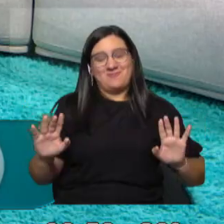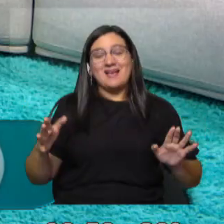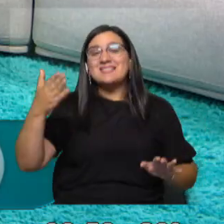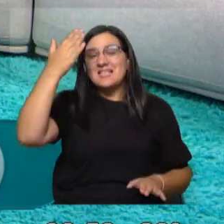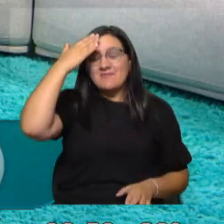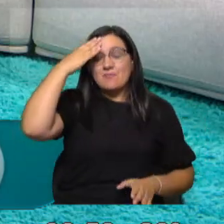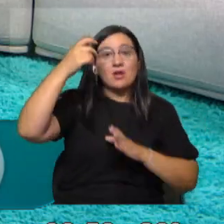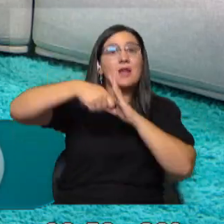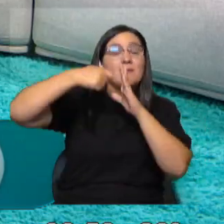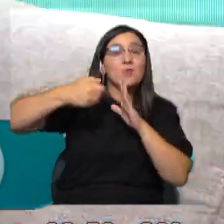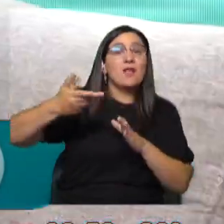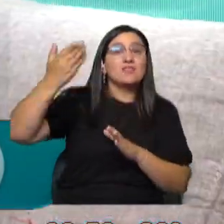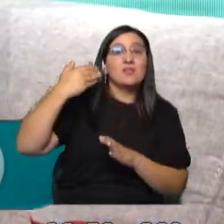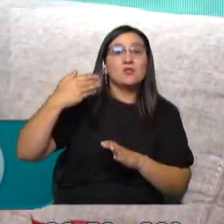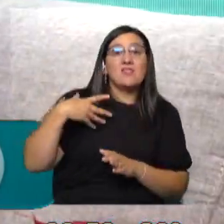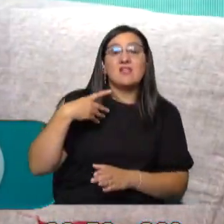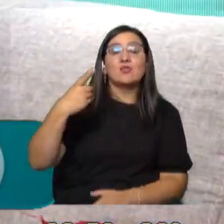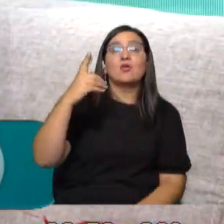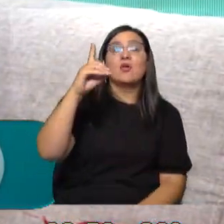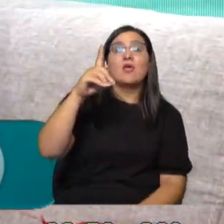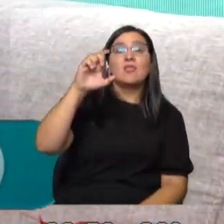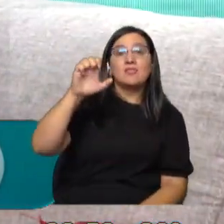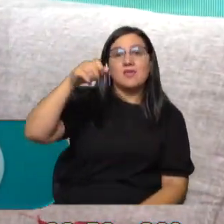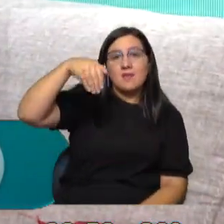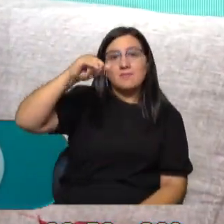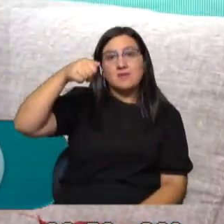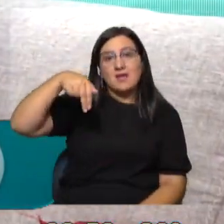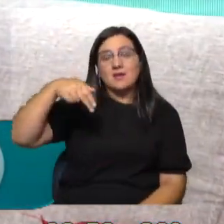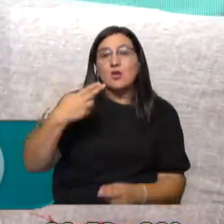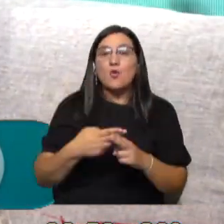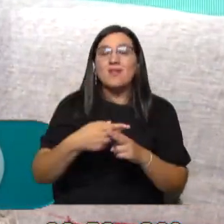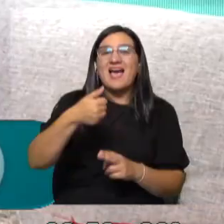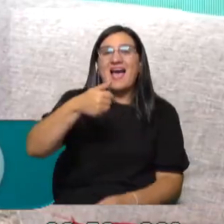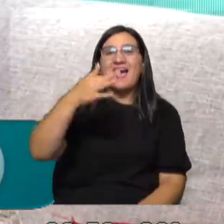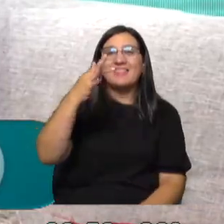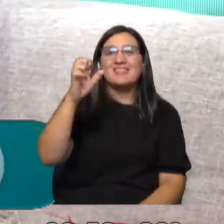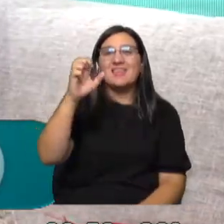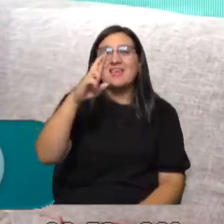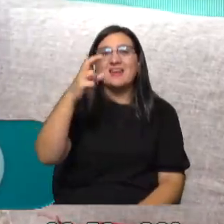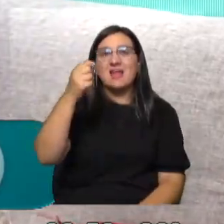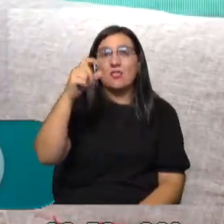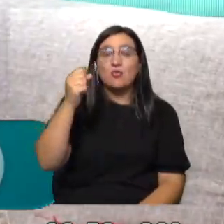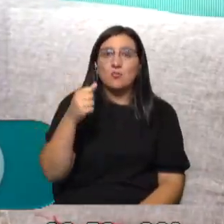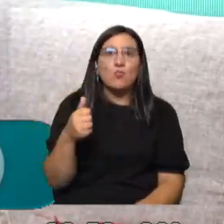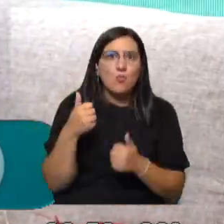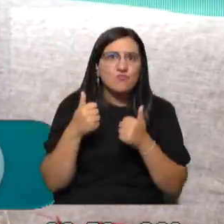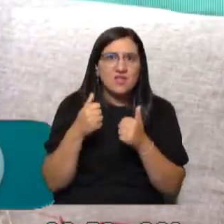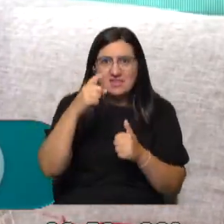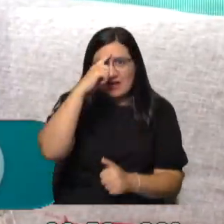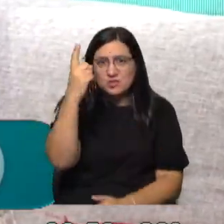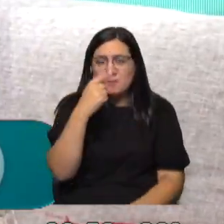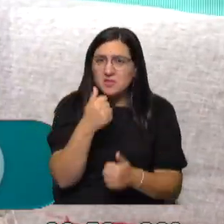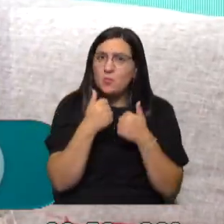película anterior del director, Demian Rugna, Aterrado se llama, le había ido muy bien internacionalmente,